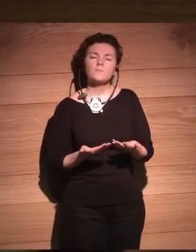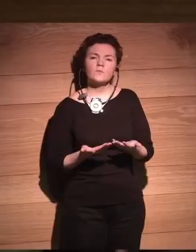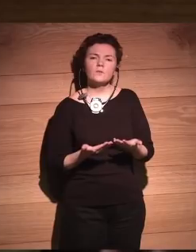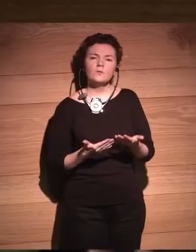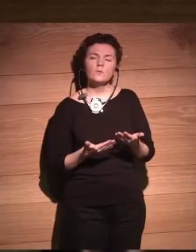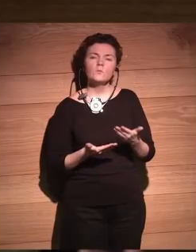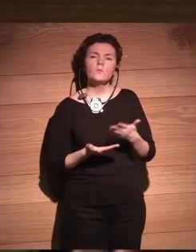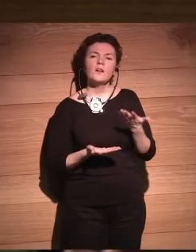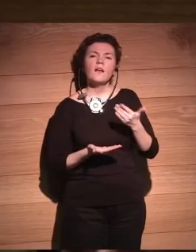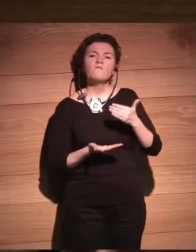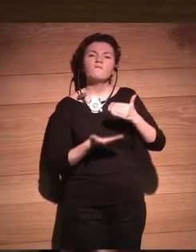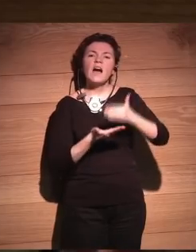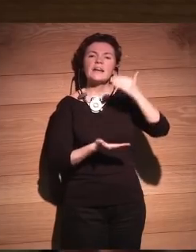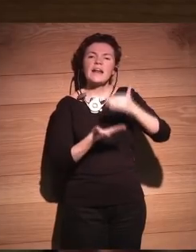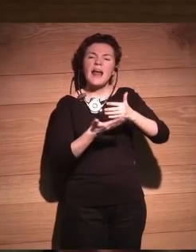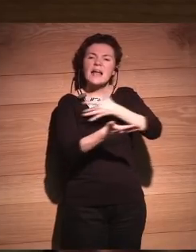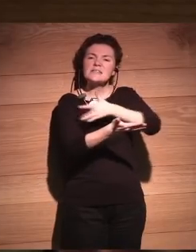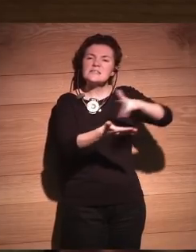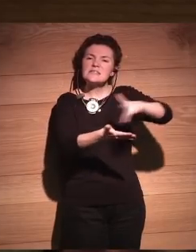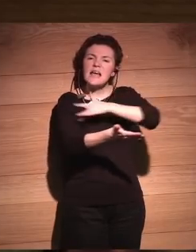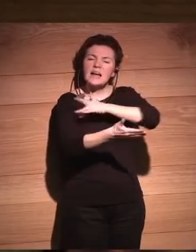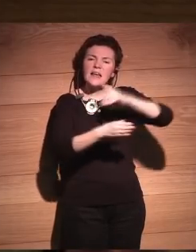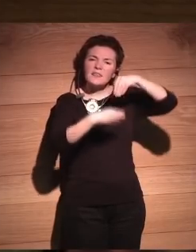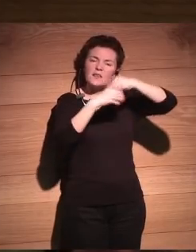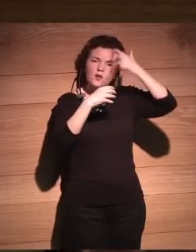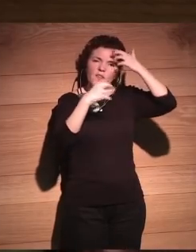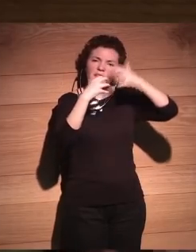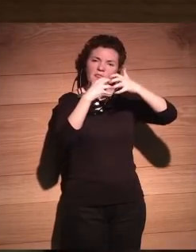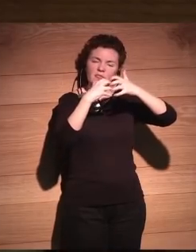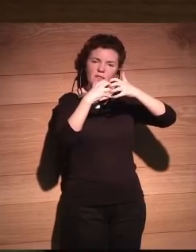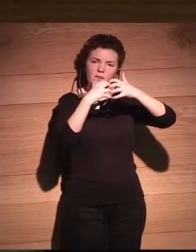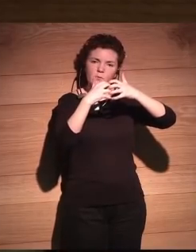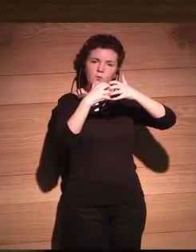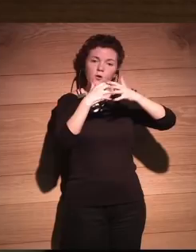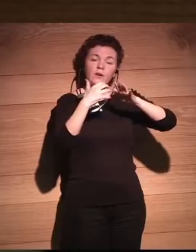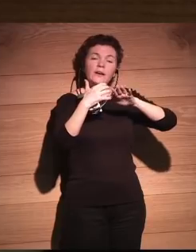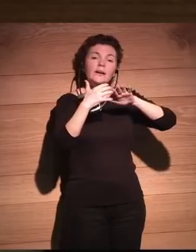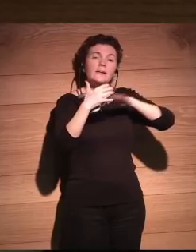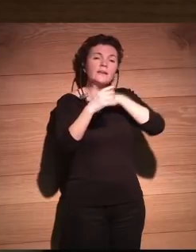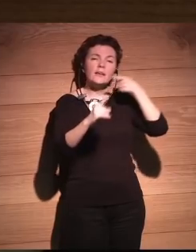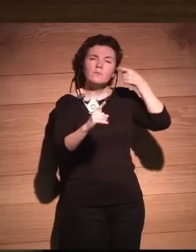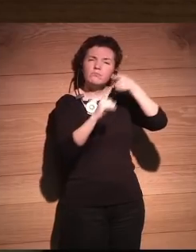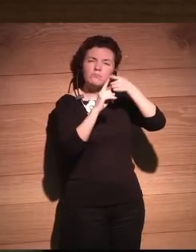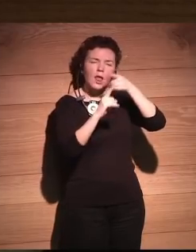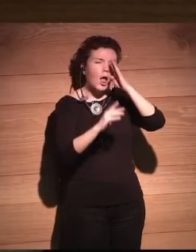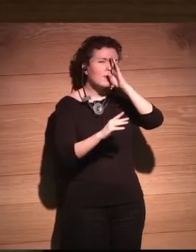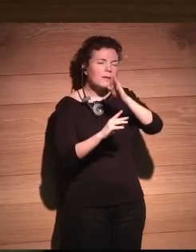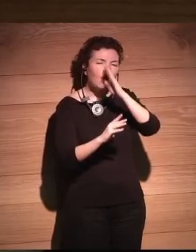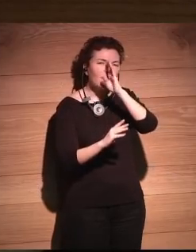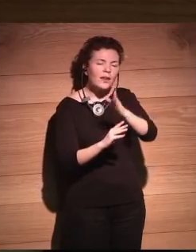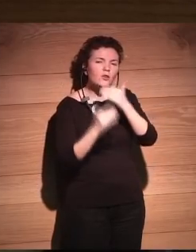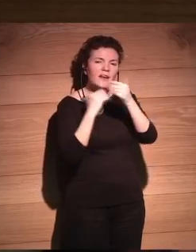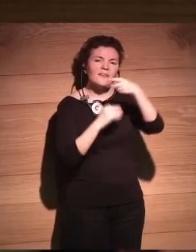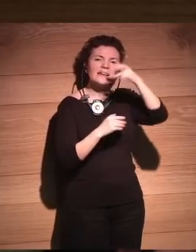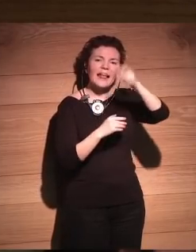la barrera sanguínea del cerebro, es decir, se quiere llegar al objetivo de forma directa con el gen